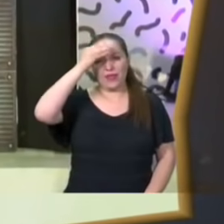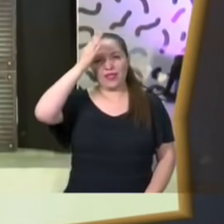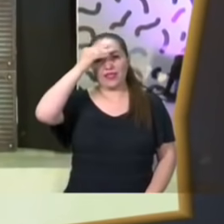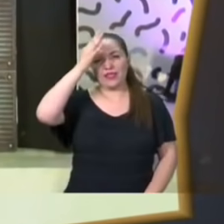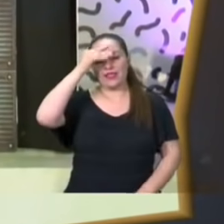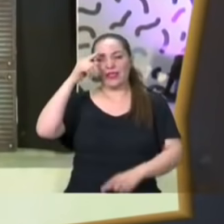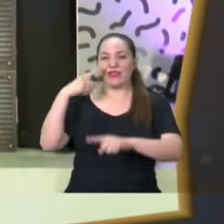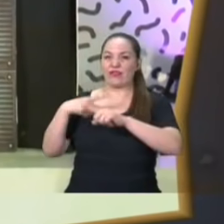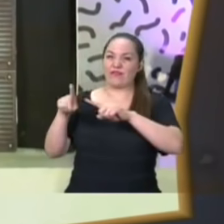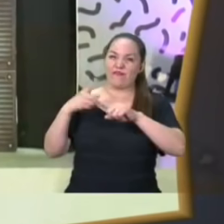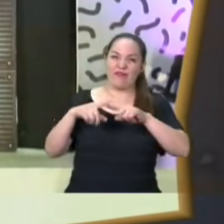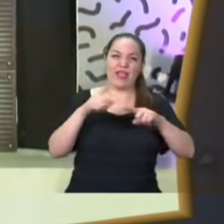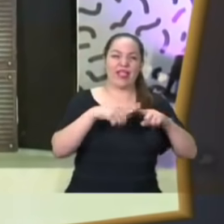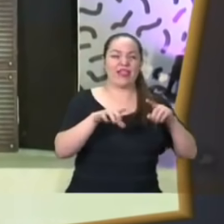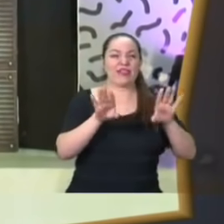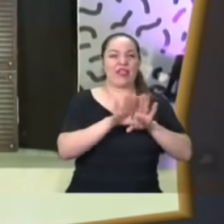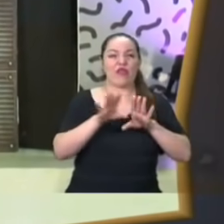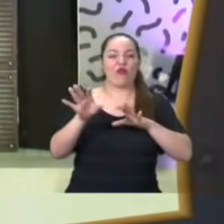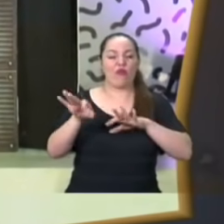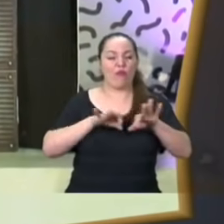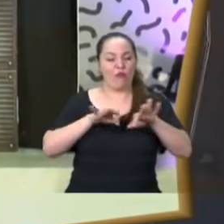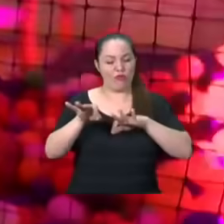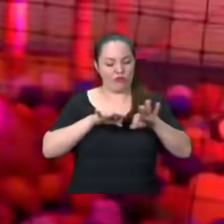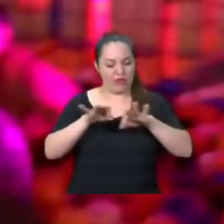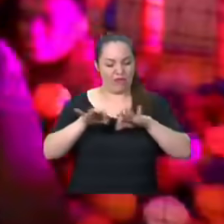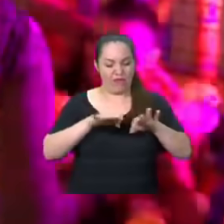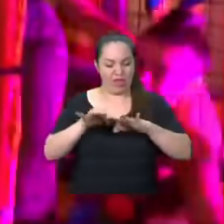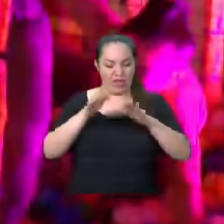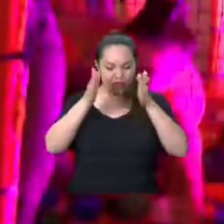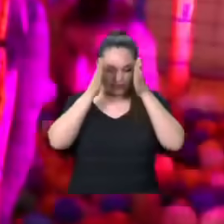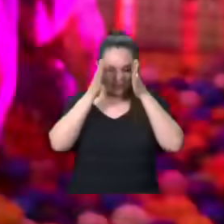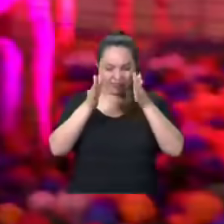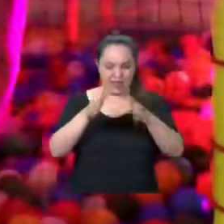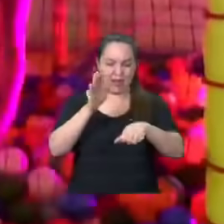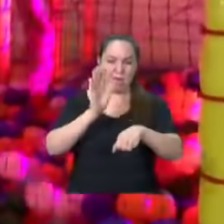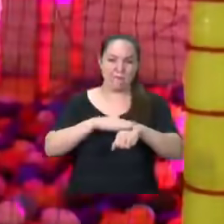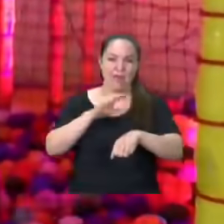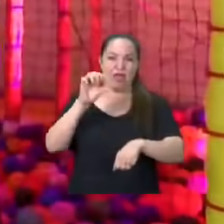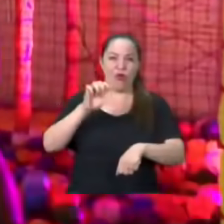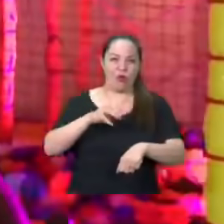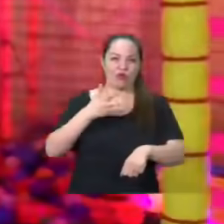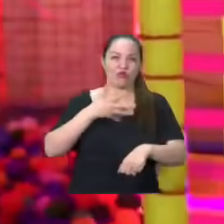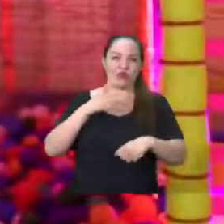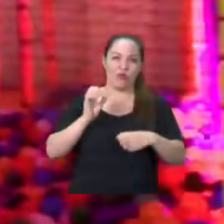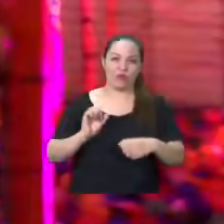cómo trabajar y seguramente en ese momento tuvo un percance,